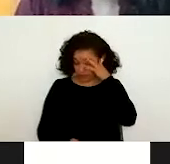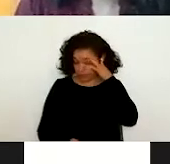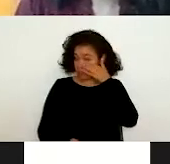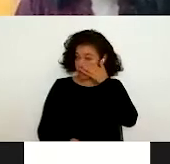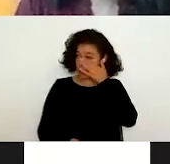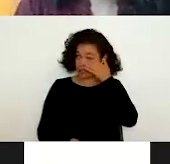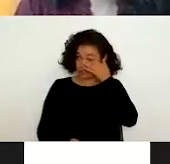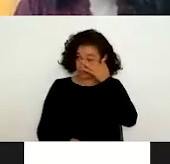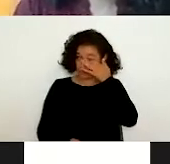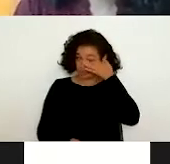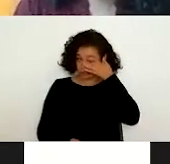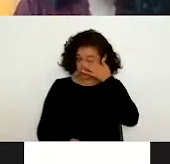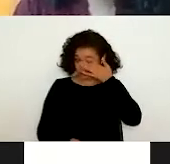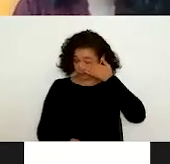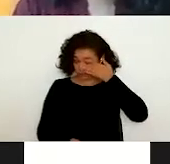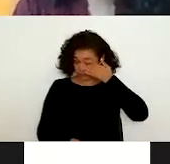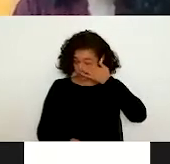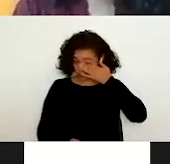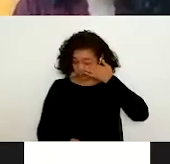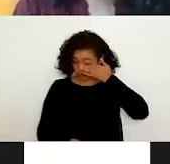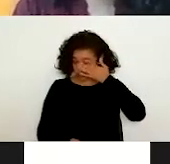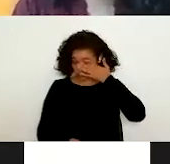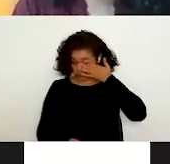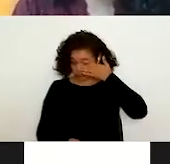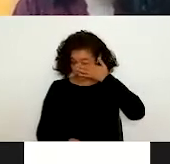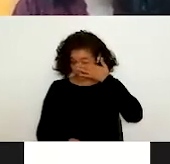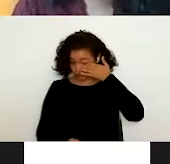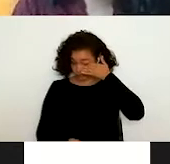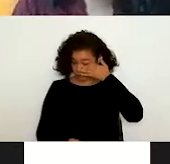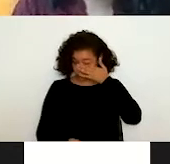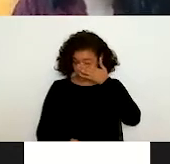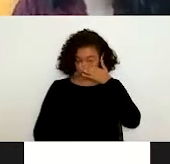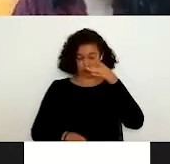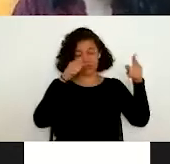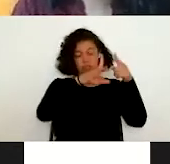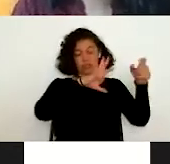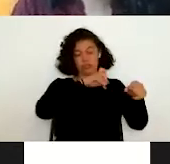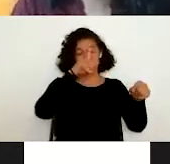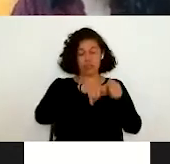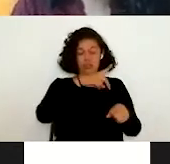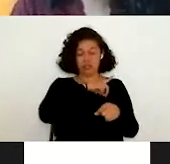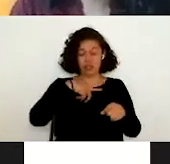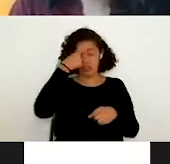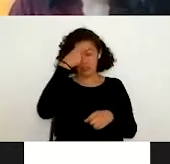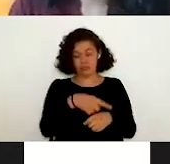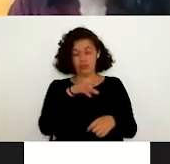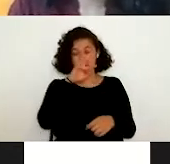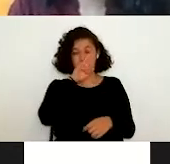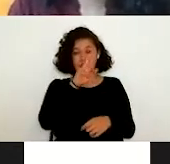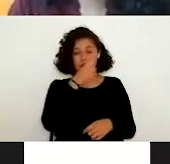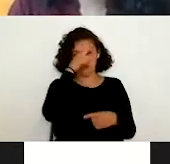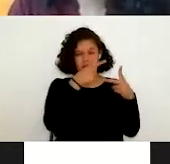porque vamos a poner los resultados concretos a los que queremos llegar a partir de esos objetivos, ¿no?